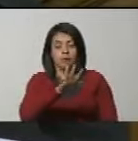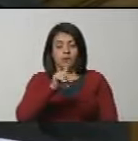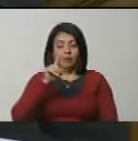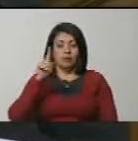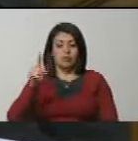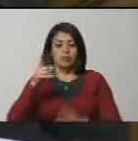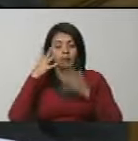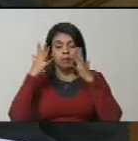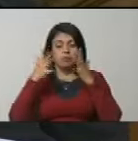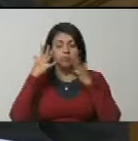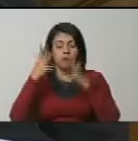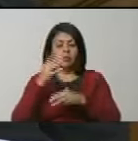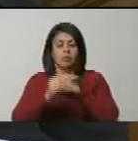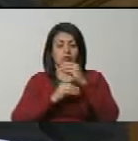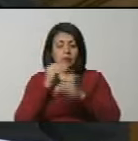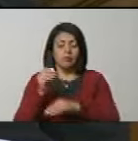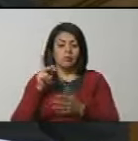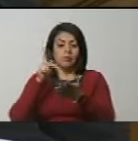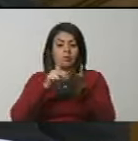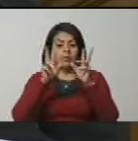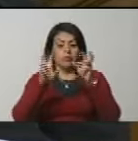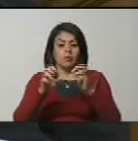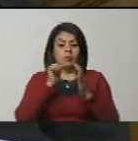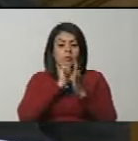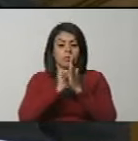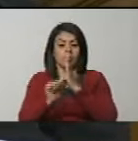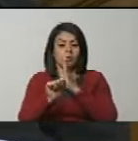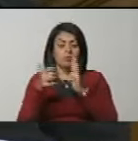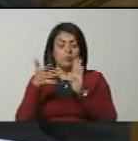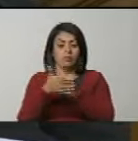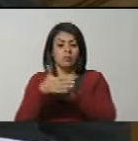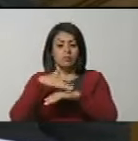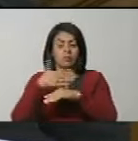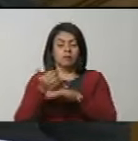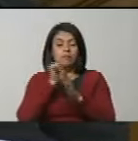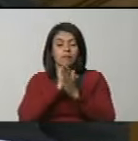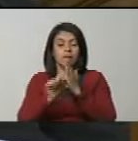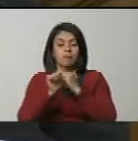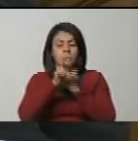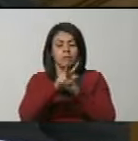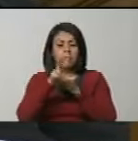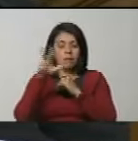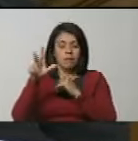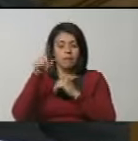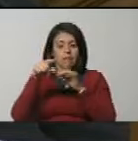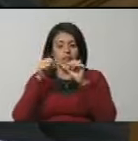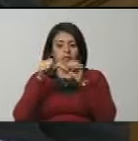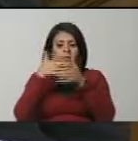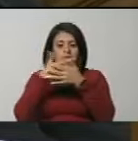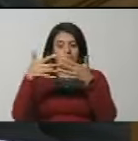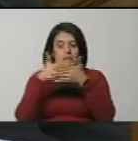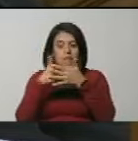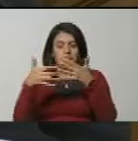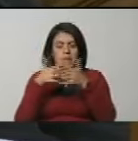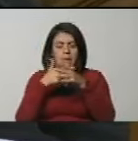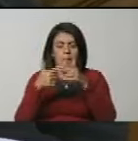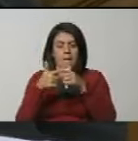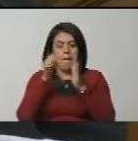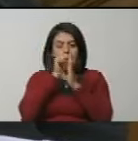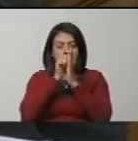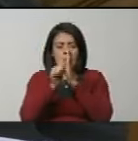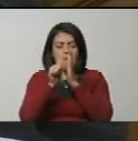primero, se sugiere aprobar la incorporación de un nuevo artículo, el cual pasa a ser el artículo 23, quedando redactado en los siguientes